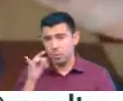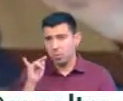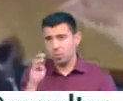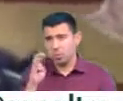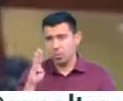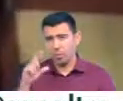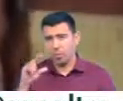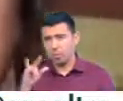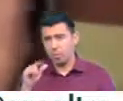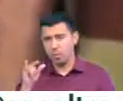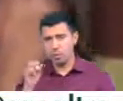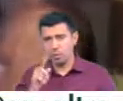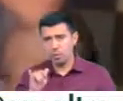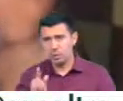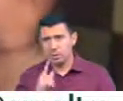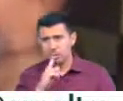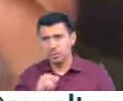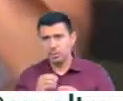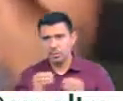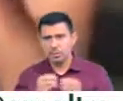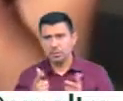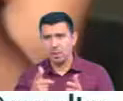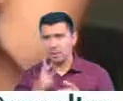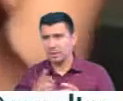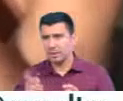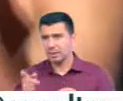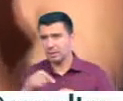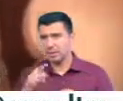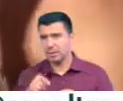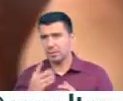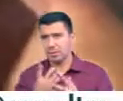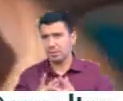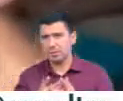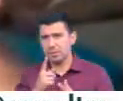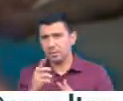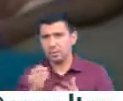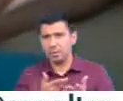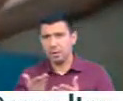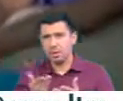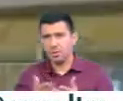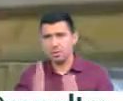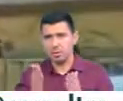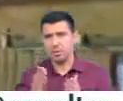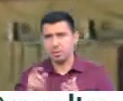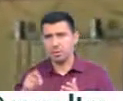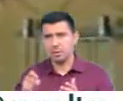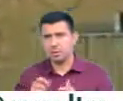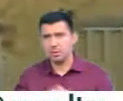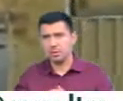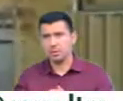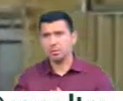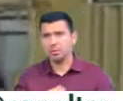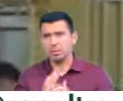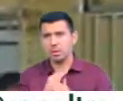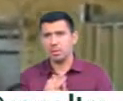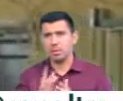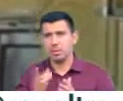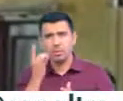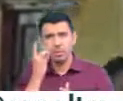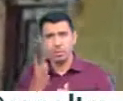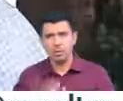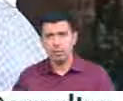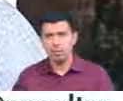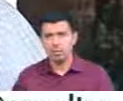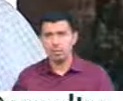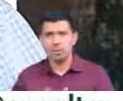170 el número de reclusos que presentan esta enfermedad y no reciben la atención necesaria para evitar su gravedad. En